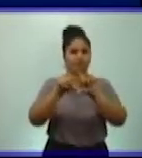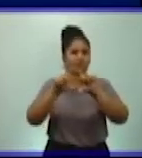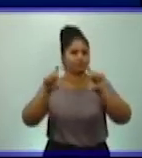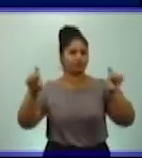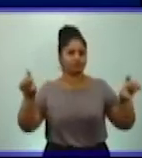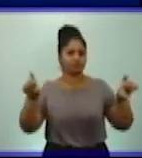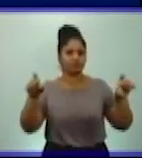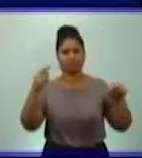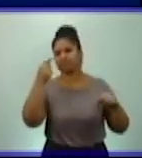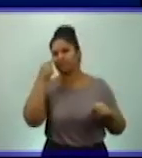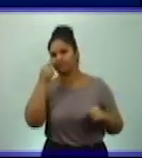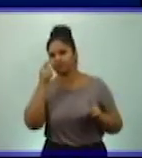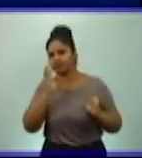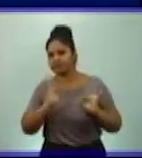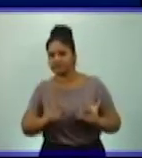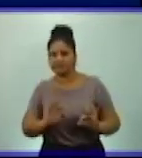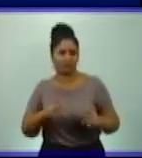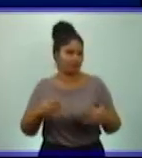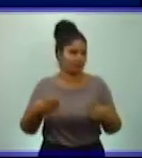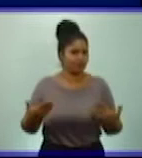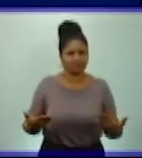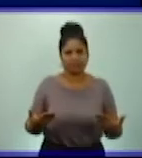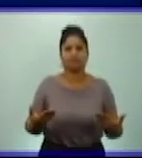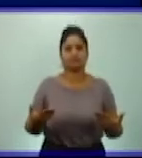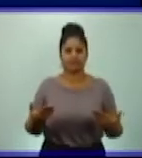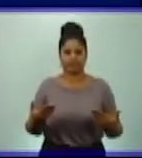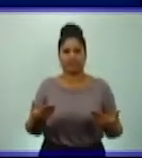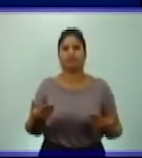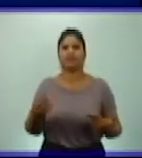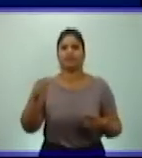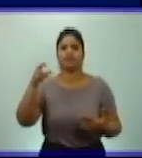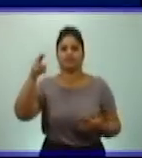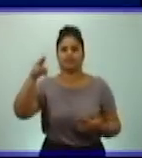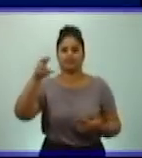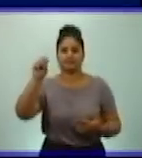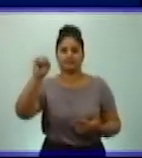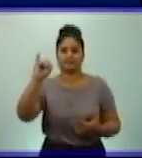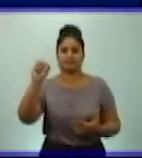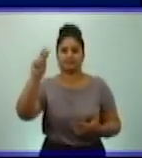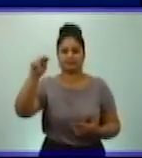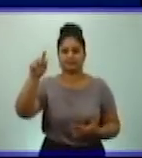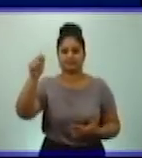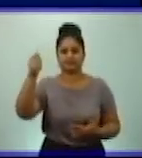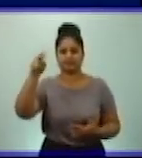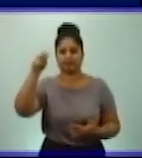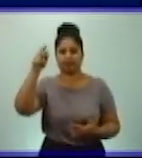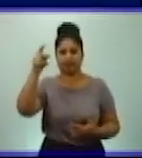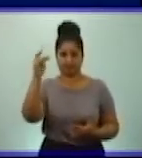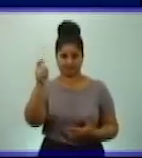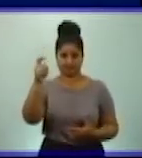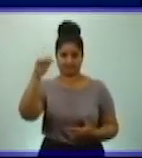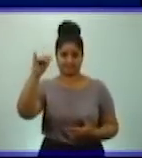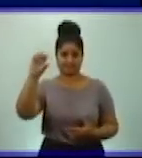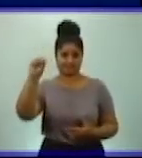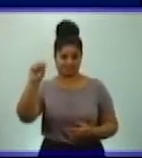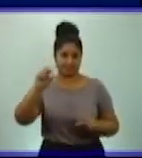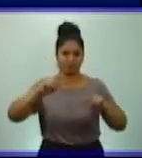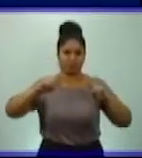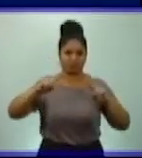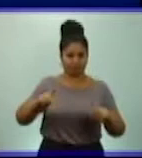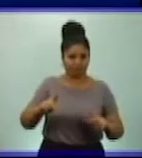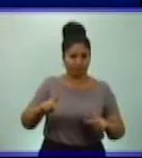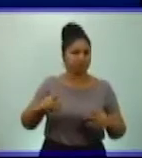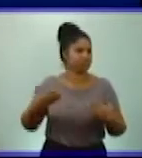damos cuenta, observen ustedes, que la sintaxis nuevamente está alterada. ¿Por qué